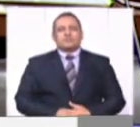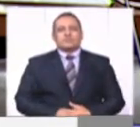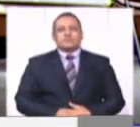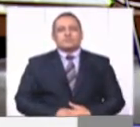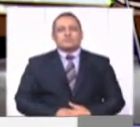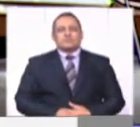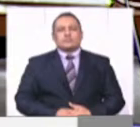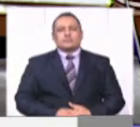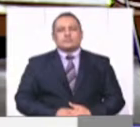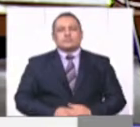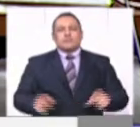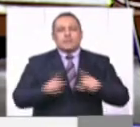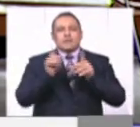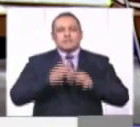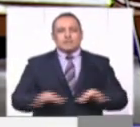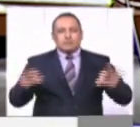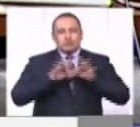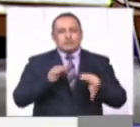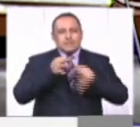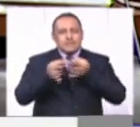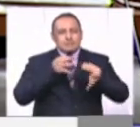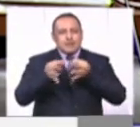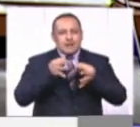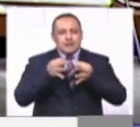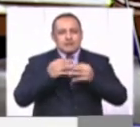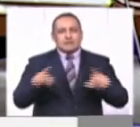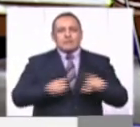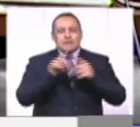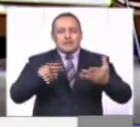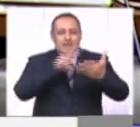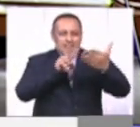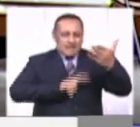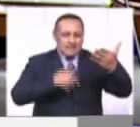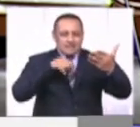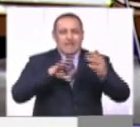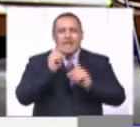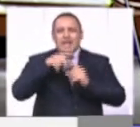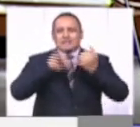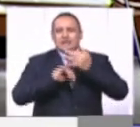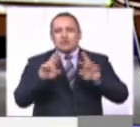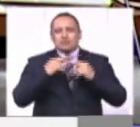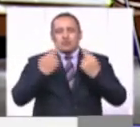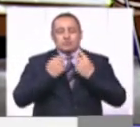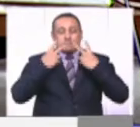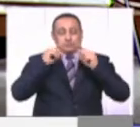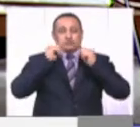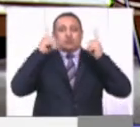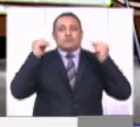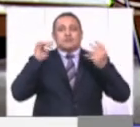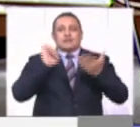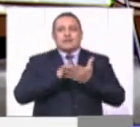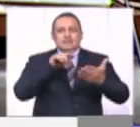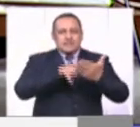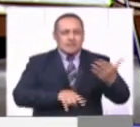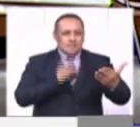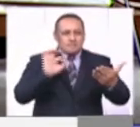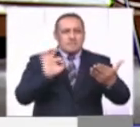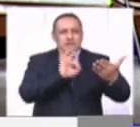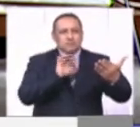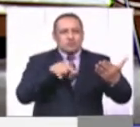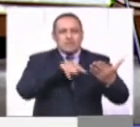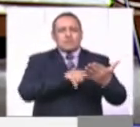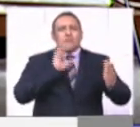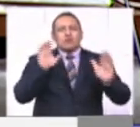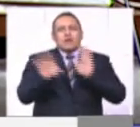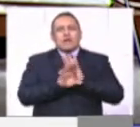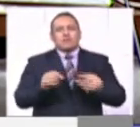vigente es importante señalar que al revisar las acta de estas reuniones nos dimos con la sorpresa que todas tienen el mismo formato y que por